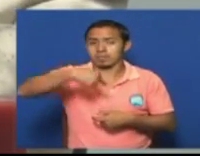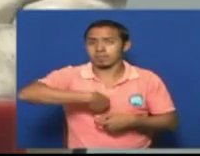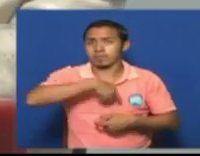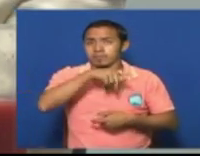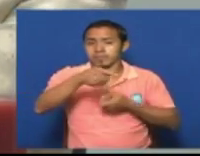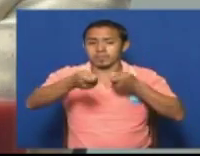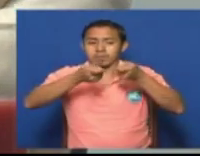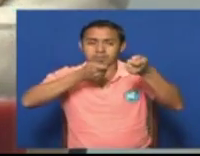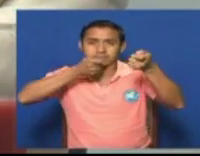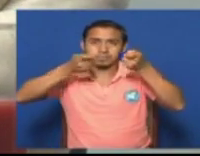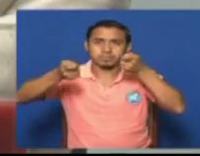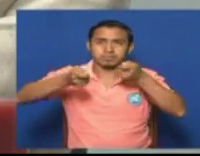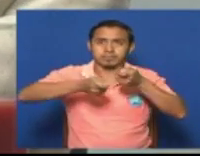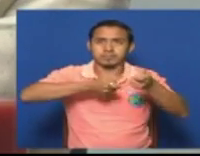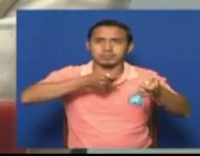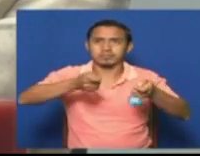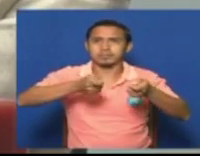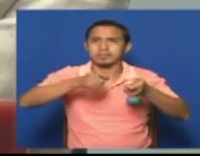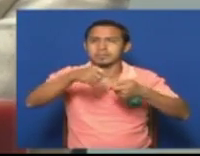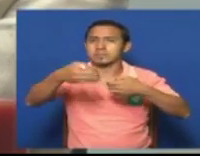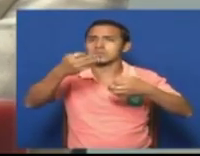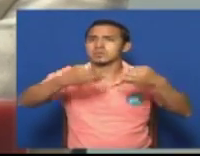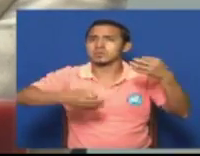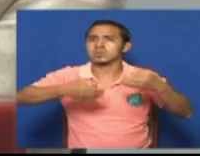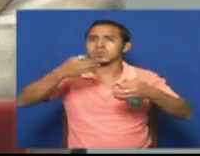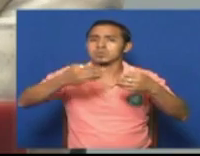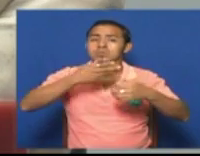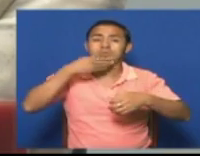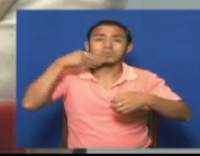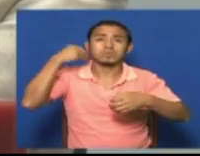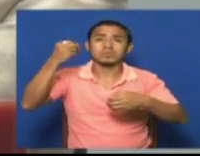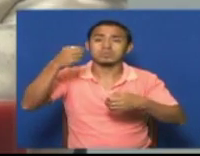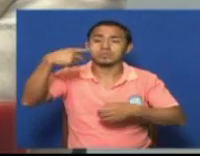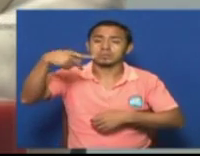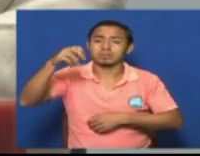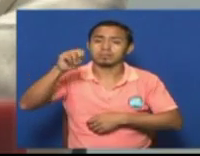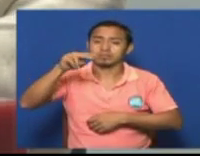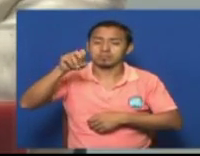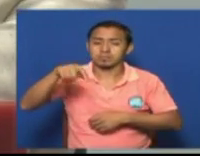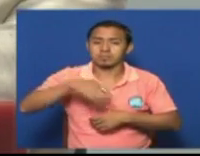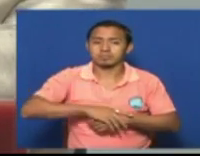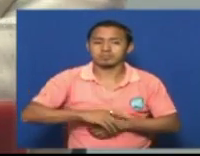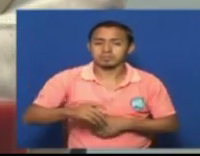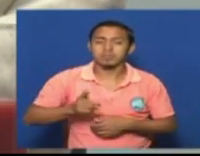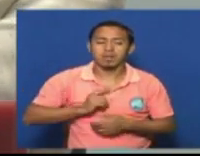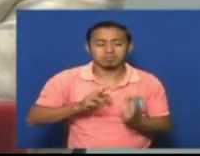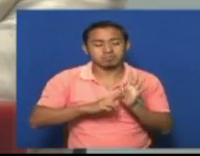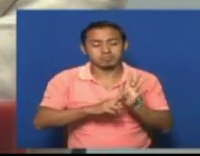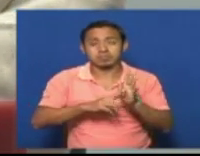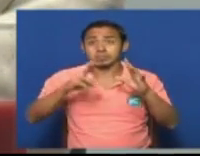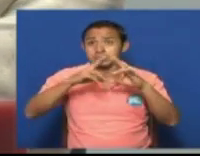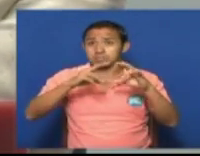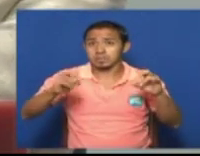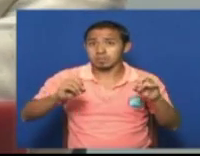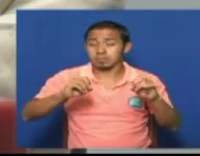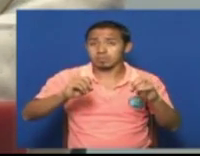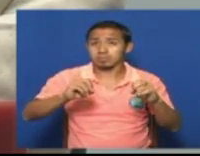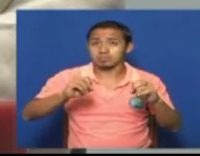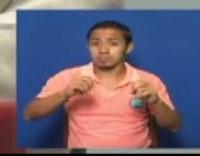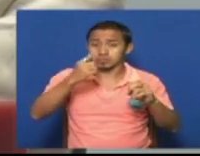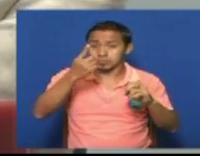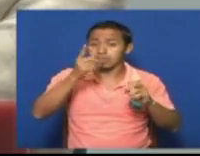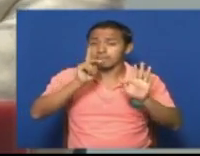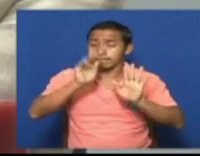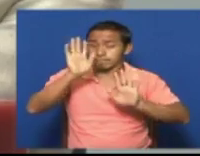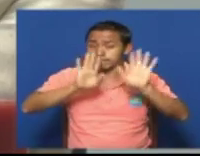de esto y esto de la justicia penal de adolescentes ya tienen sus resultados nicaragua es uno de los países